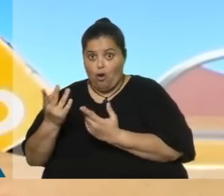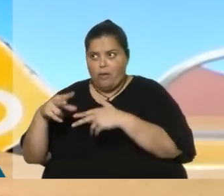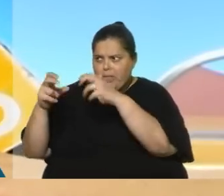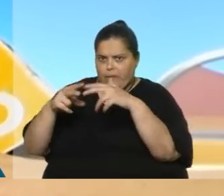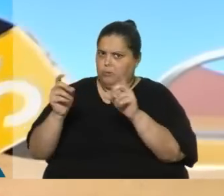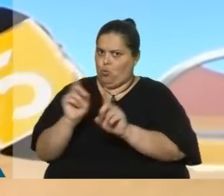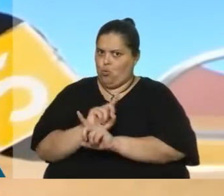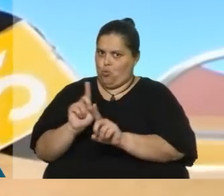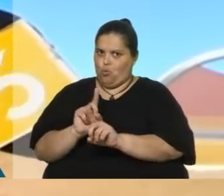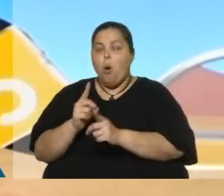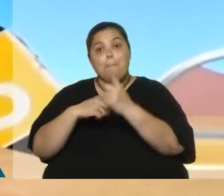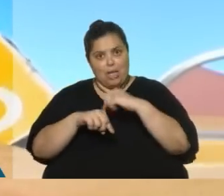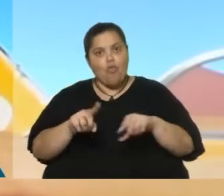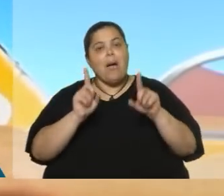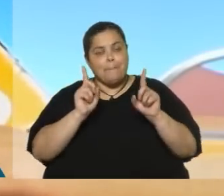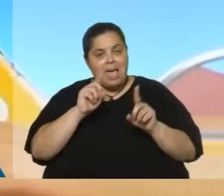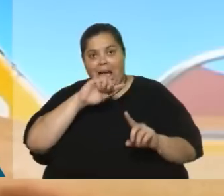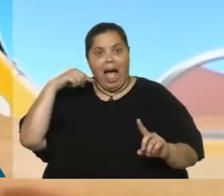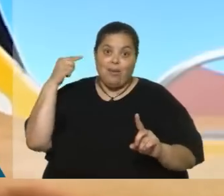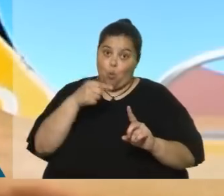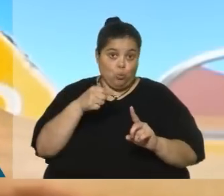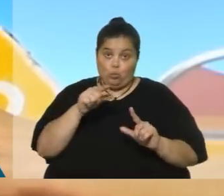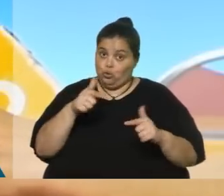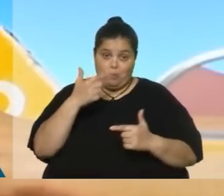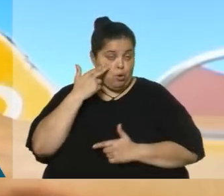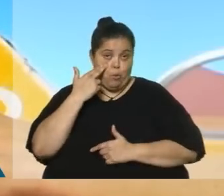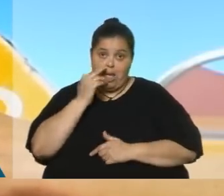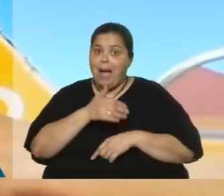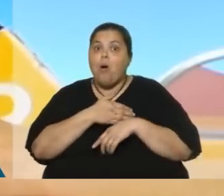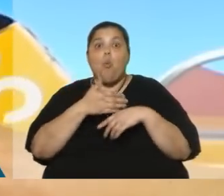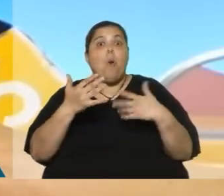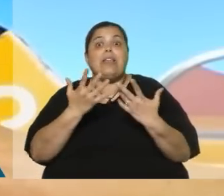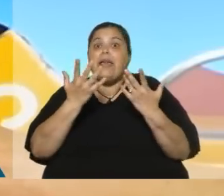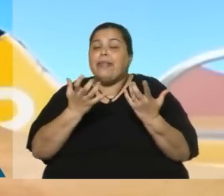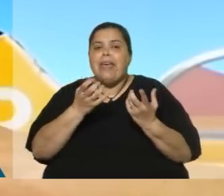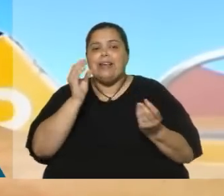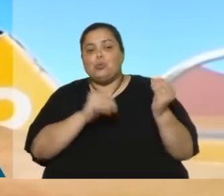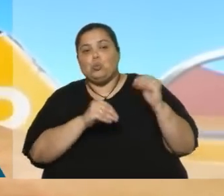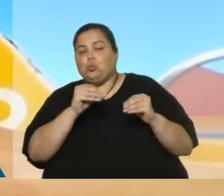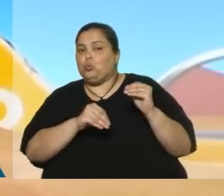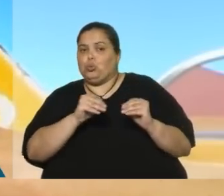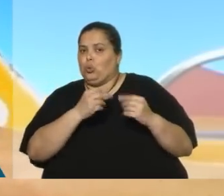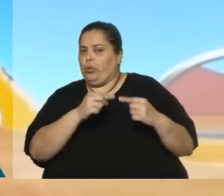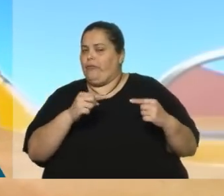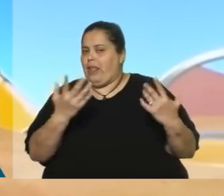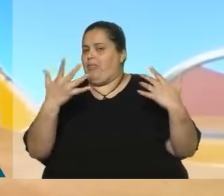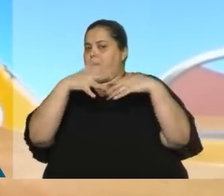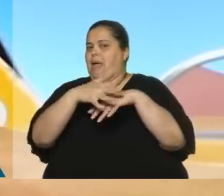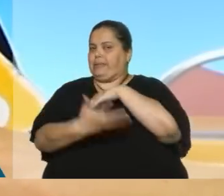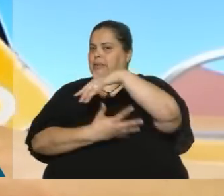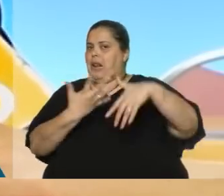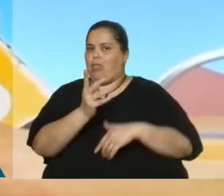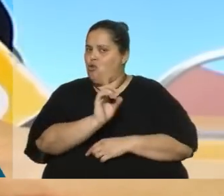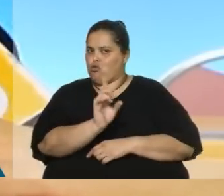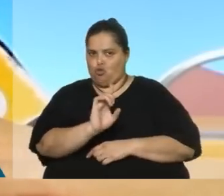investigados, también acuso sin ningún problema a todos aquellos que quieren enlodar mezclando los dos temas. Yo